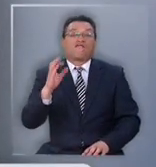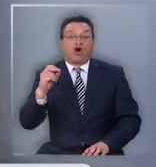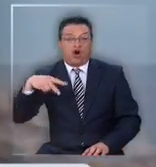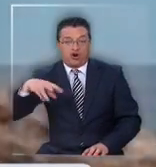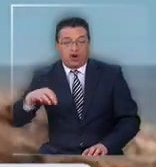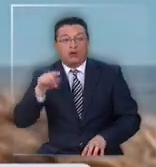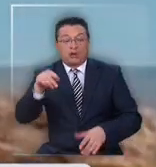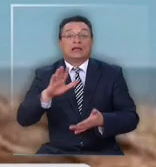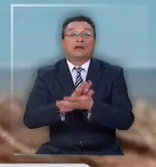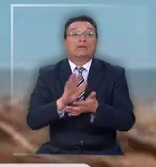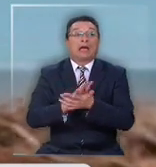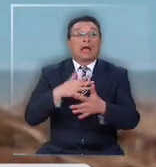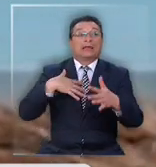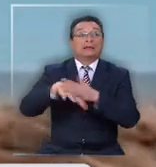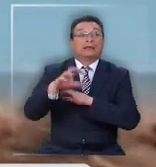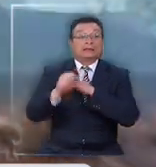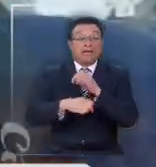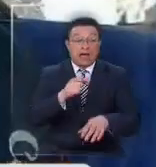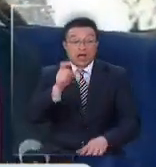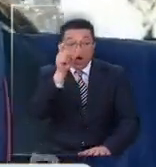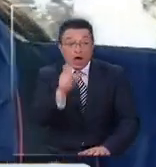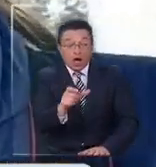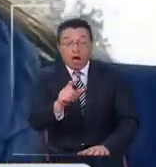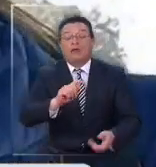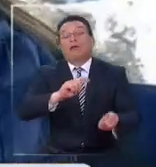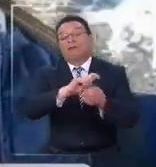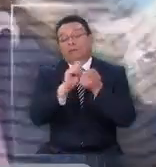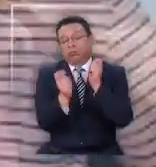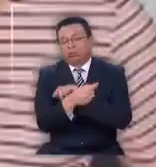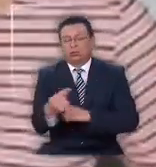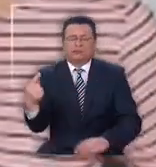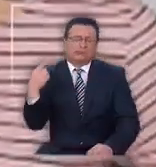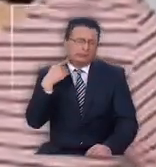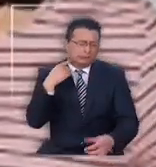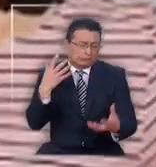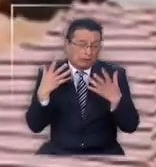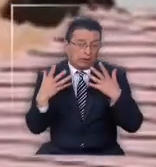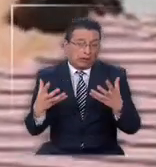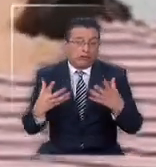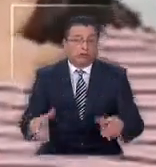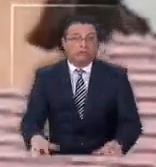celebración de los 15 años de Caroline se transformara en una verdadera tragedia.